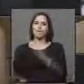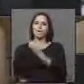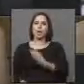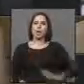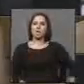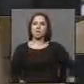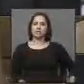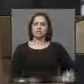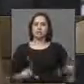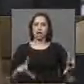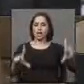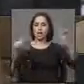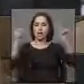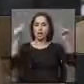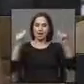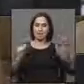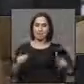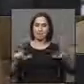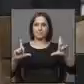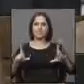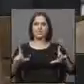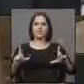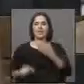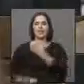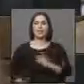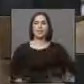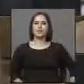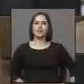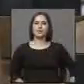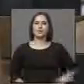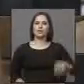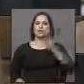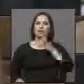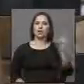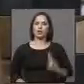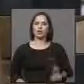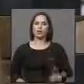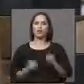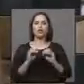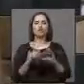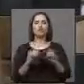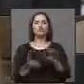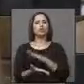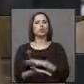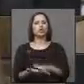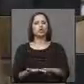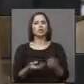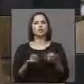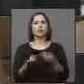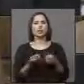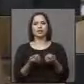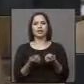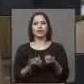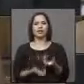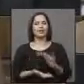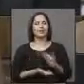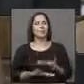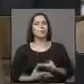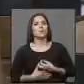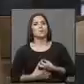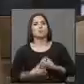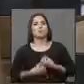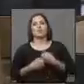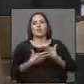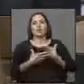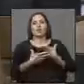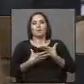de la actual presidenta de la República, educación pública gratuita y de calidad, encendió la esperanza en muchísimos chilenos